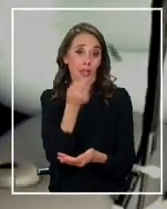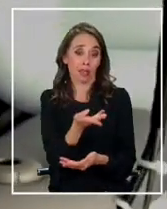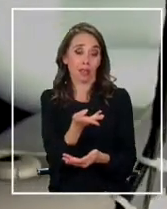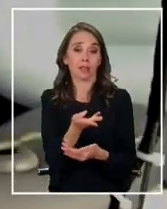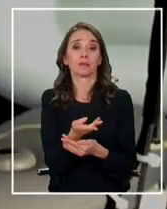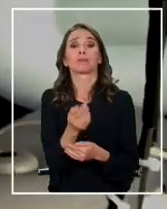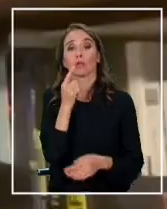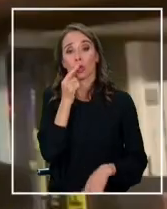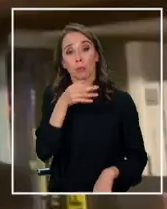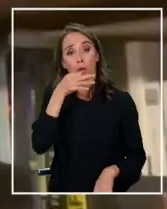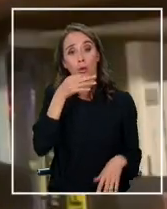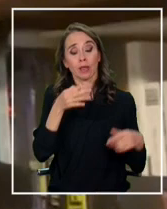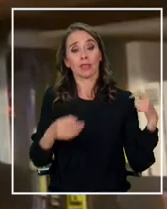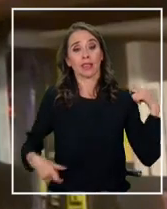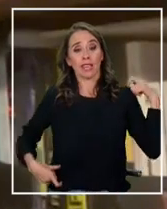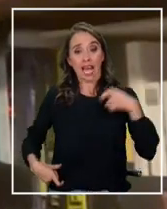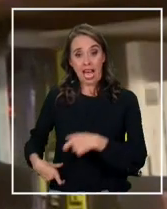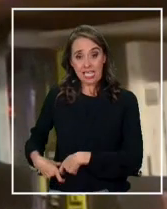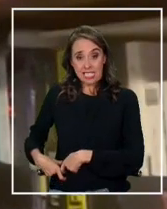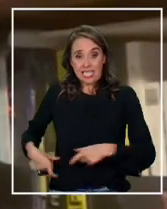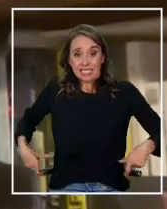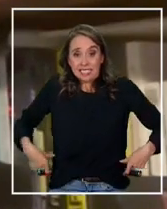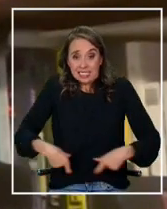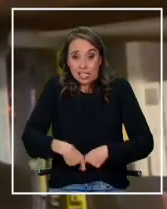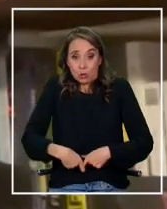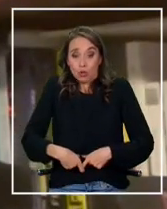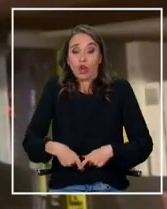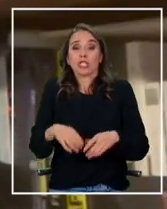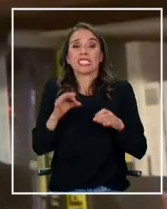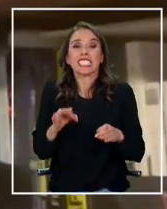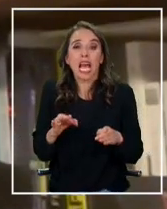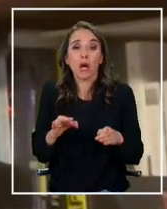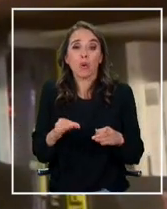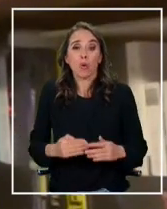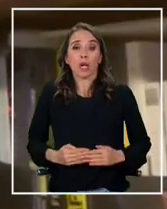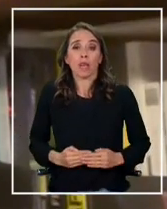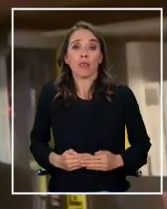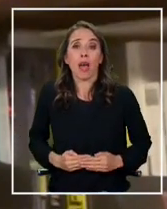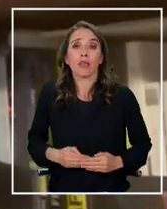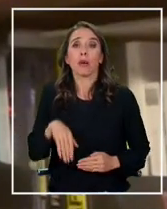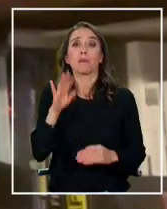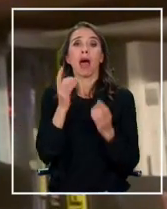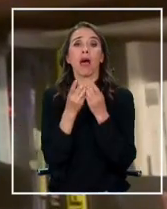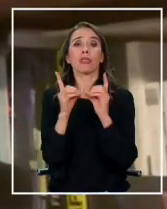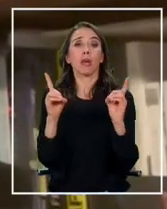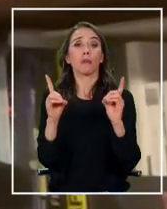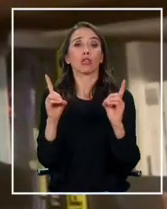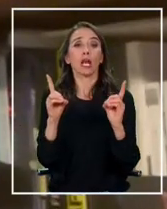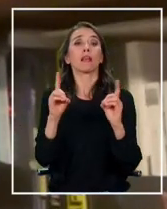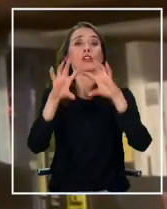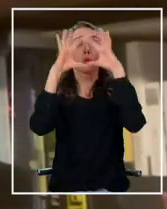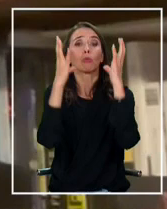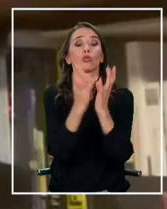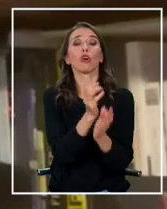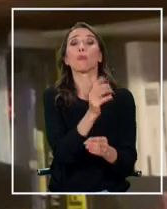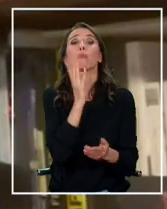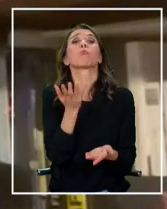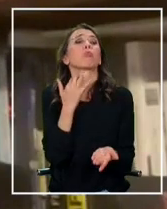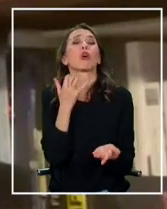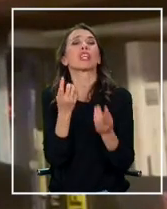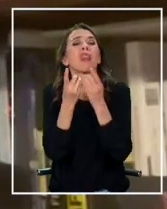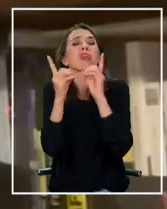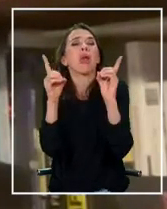El cinturón de seguridad representa el elemento de seguridad pasiva más democrático del mundo, ya que todos los vehículos